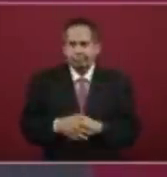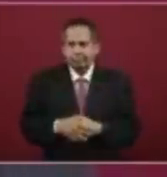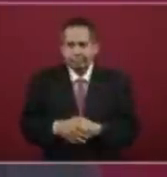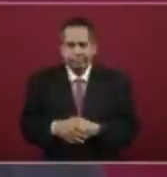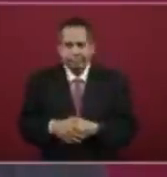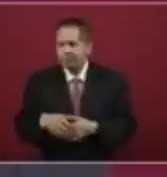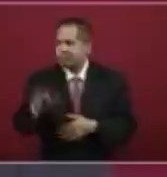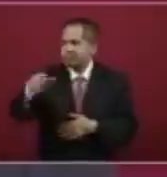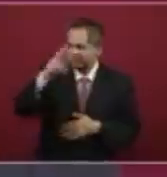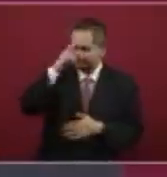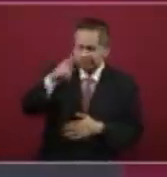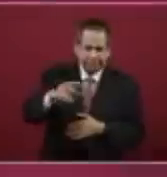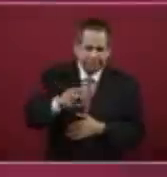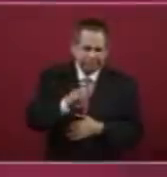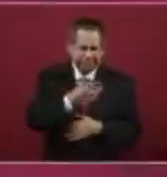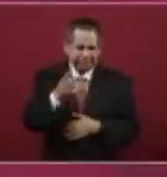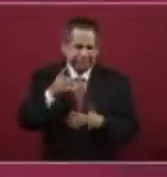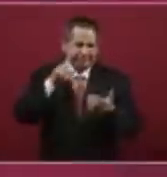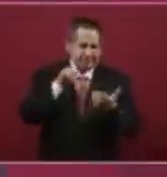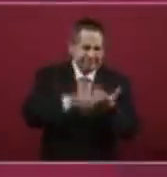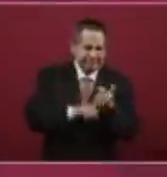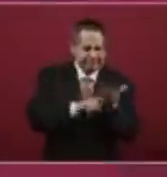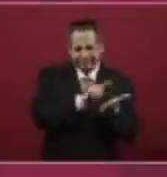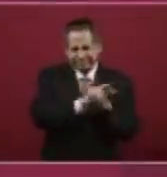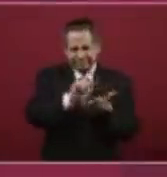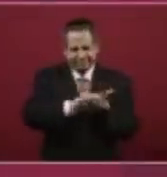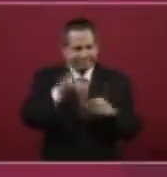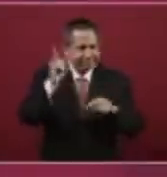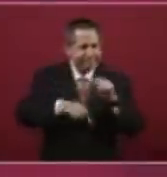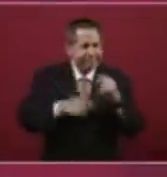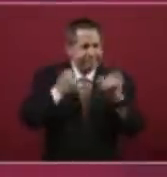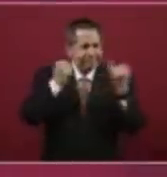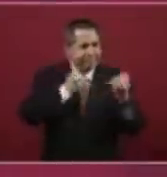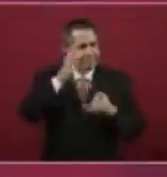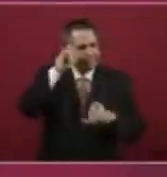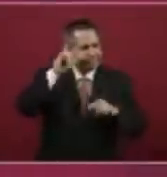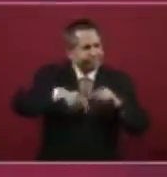demonios? Estamos todos los mexicanos